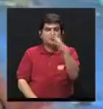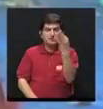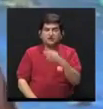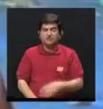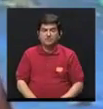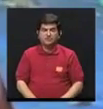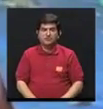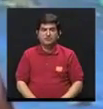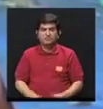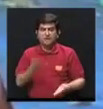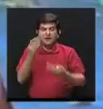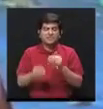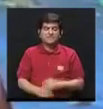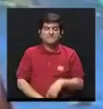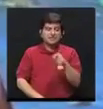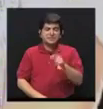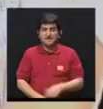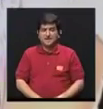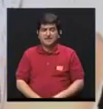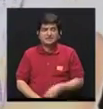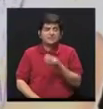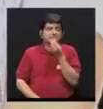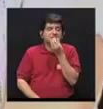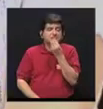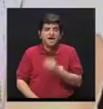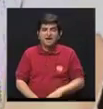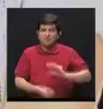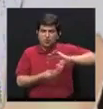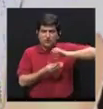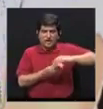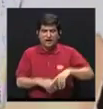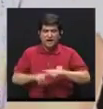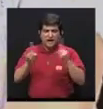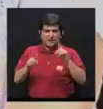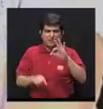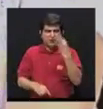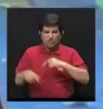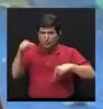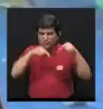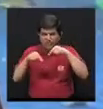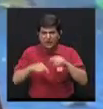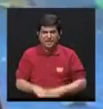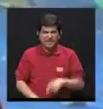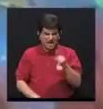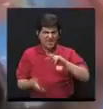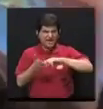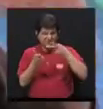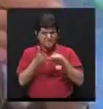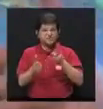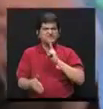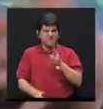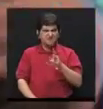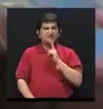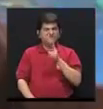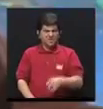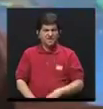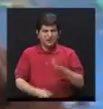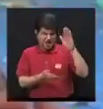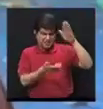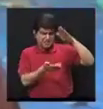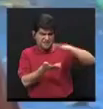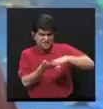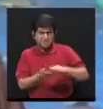la esencia de naranja con la biología sintética. ¿Eso realmente significa una disminución en la